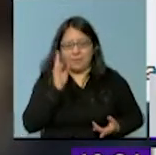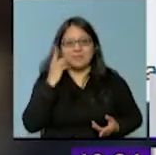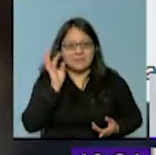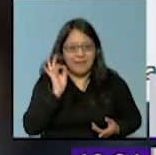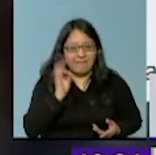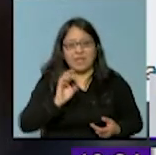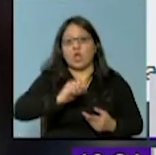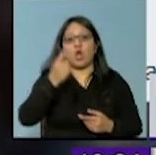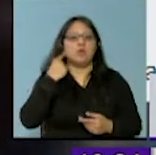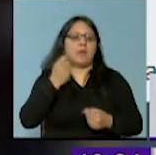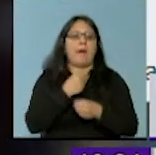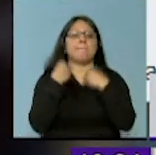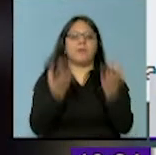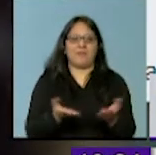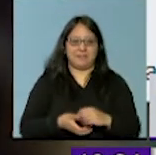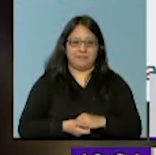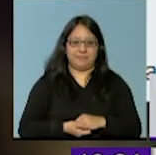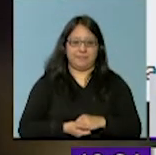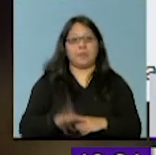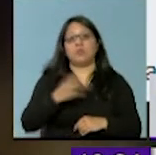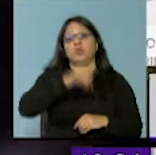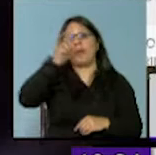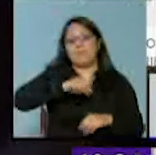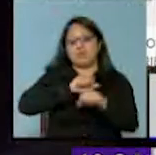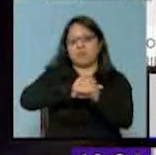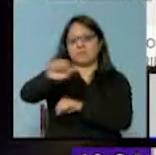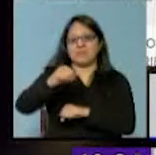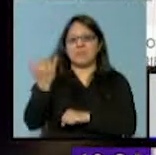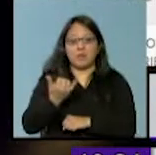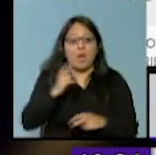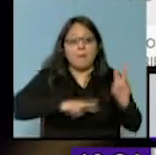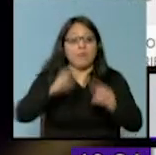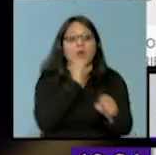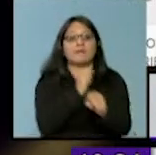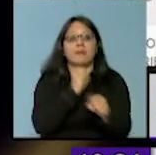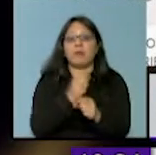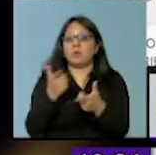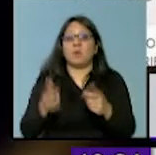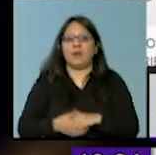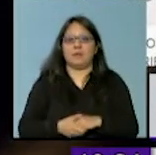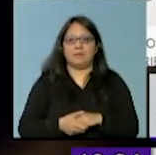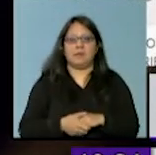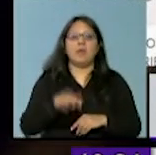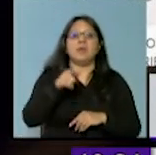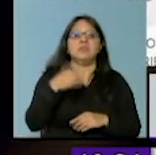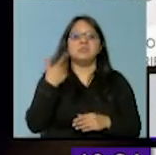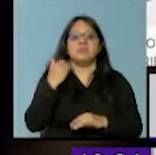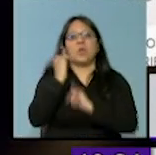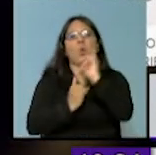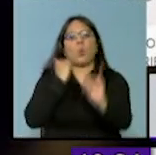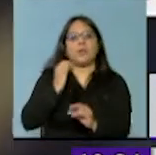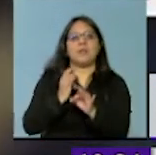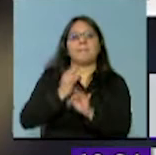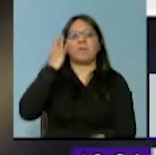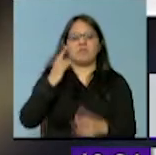esa gente que se anota o que tiene un título pueda conseguir trabajo y desarrollar sus actividades. Y si hablamos de profesionales que tienen 3 títulos